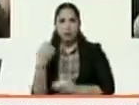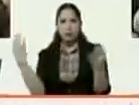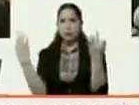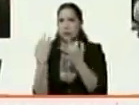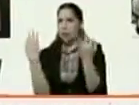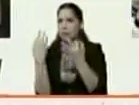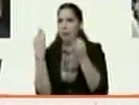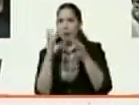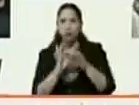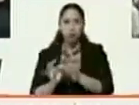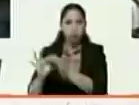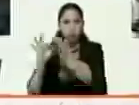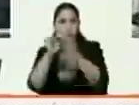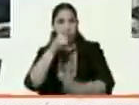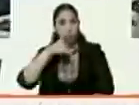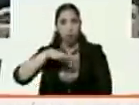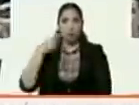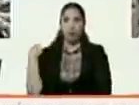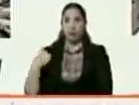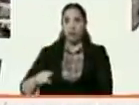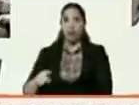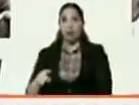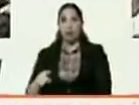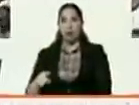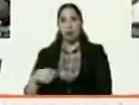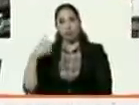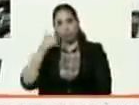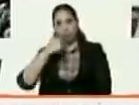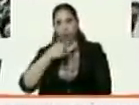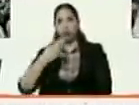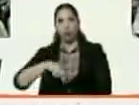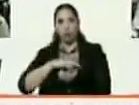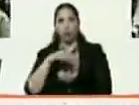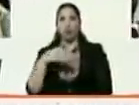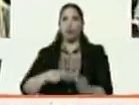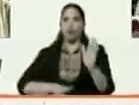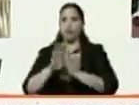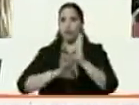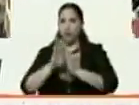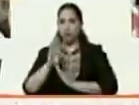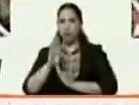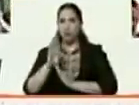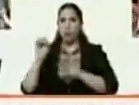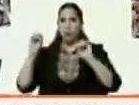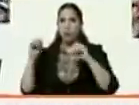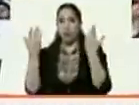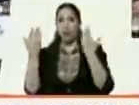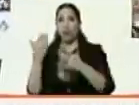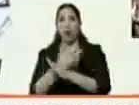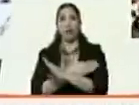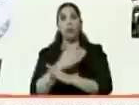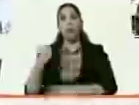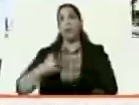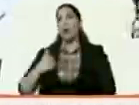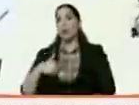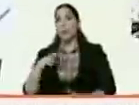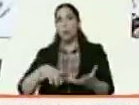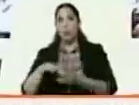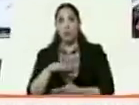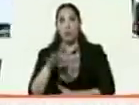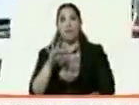siempre junto al pueblo, tengan la certeza que nosotros saldremos adelante y nosotros venceremos ante cualquier circunstancia.